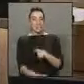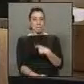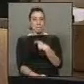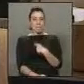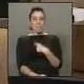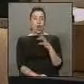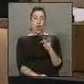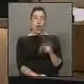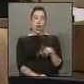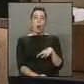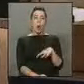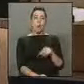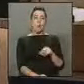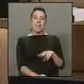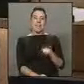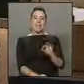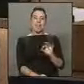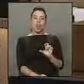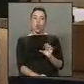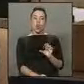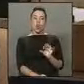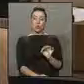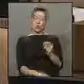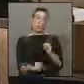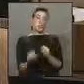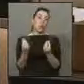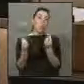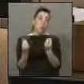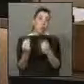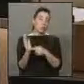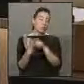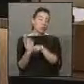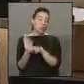o ministro de culto. Un acierto sin lugar a dudas.